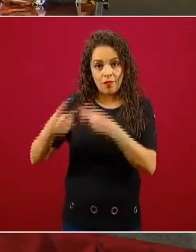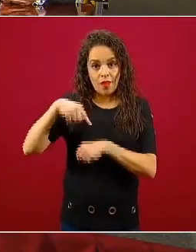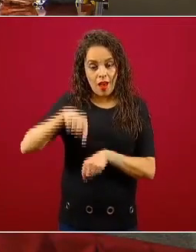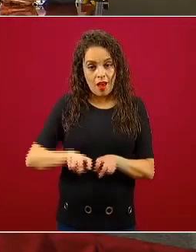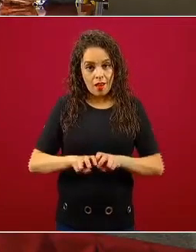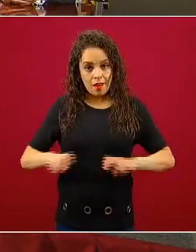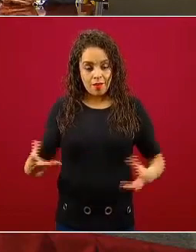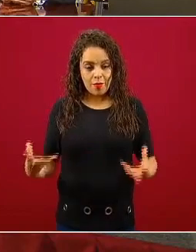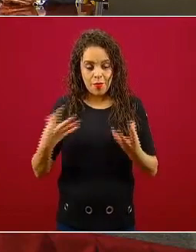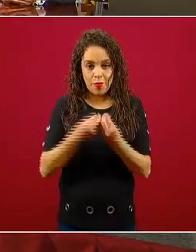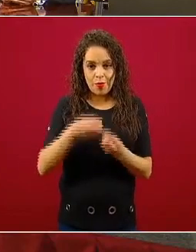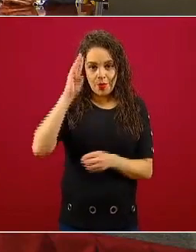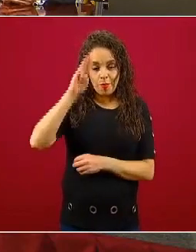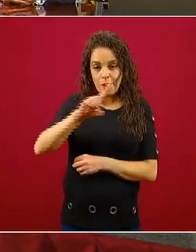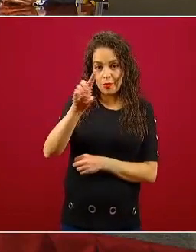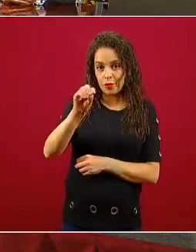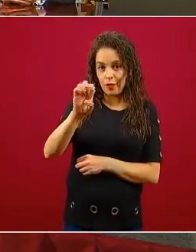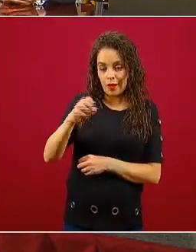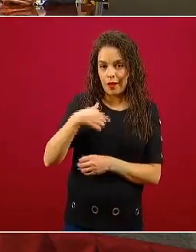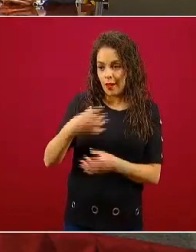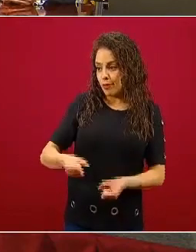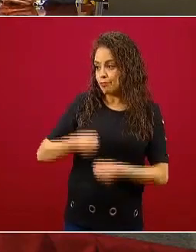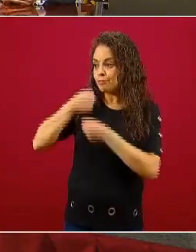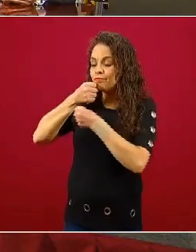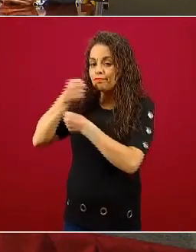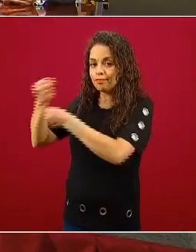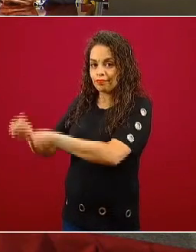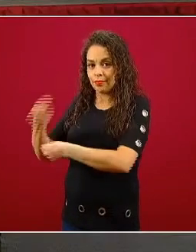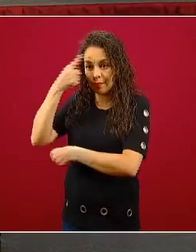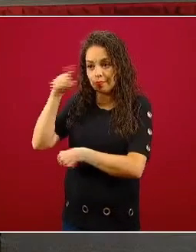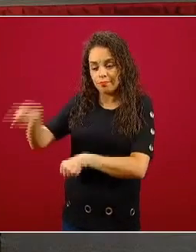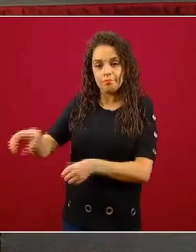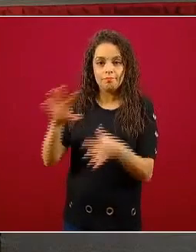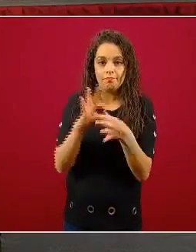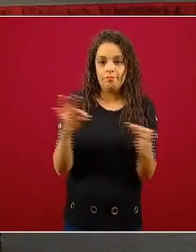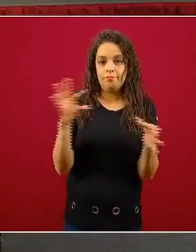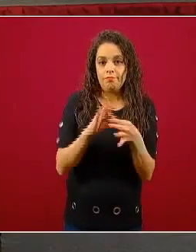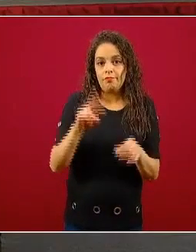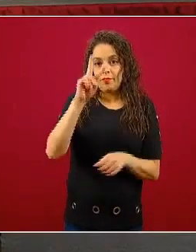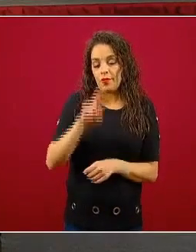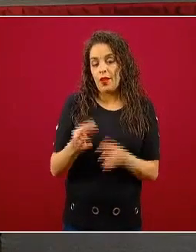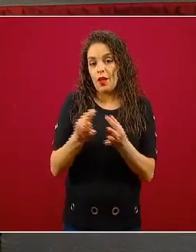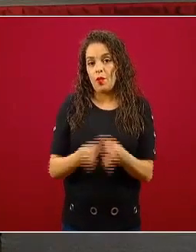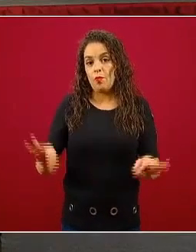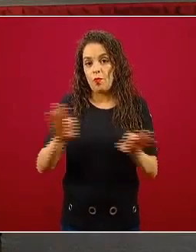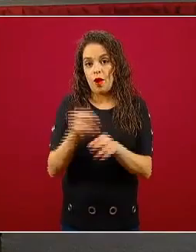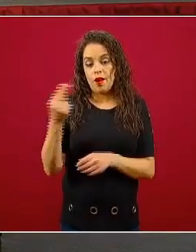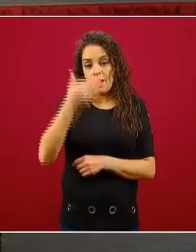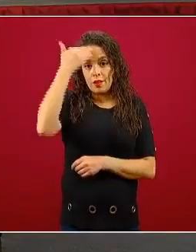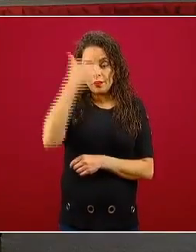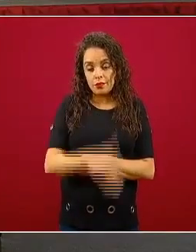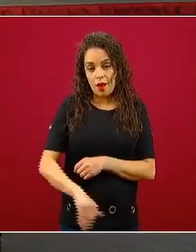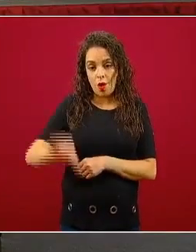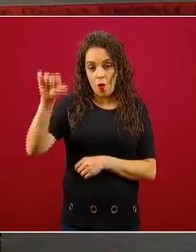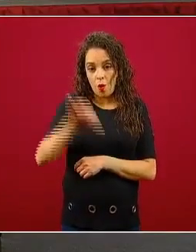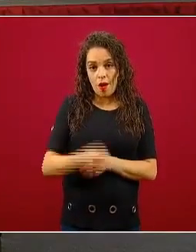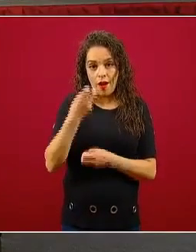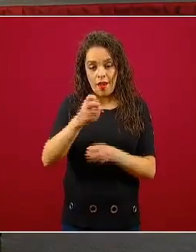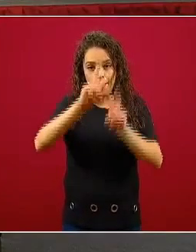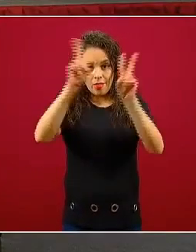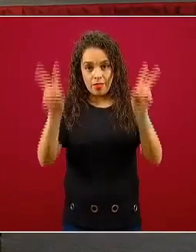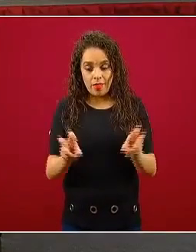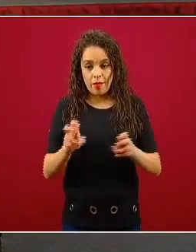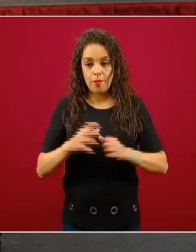con el maestro Zoe. Les dejo la palabra para que nos expresen lo que es importante saber hoy al respecto. Muchas gracias,